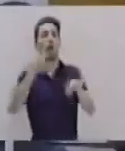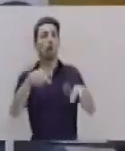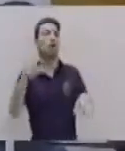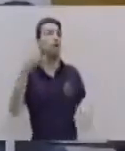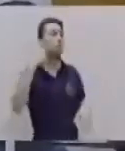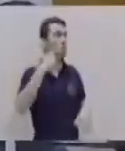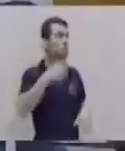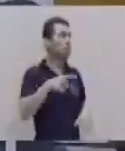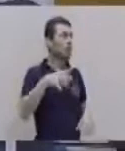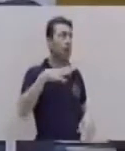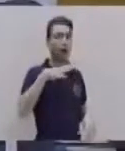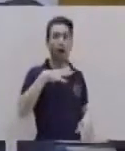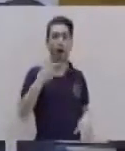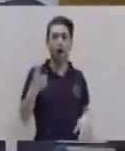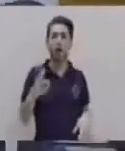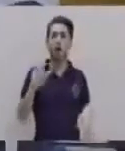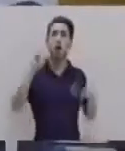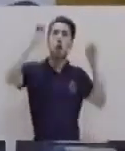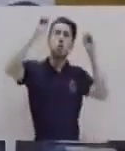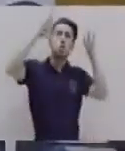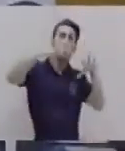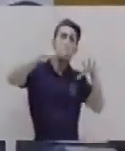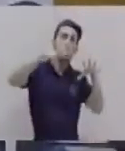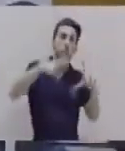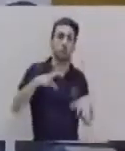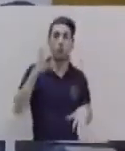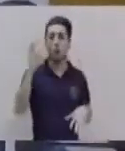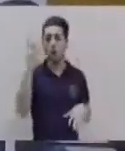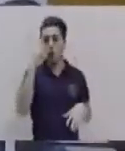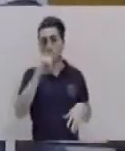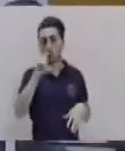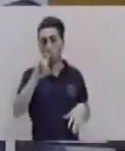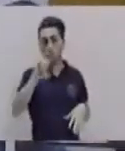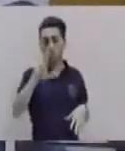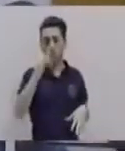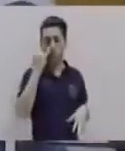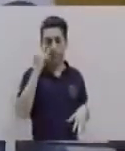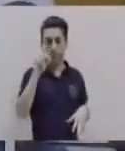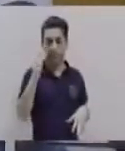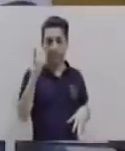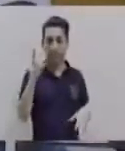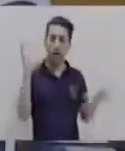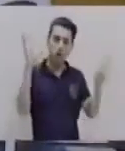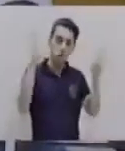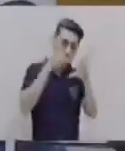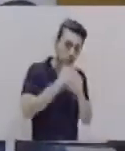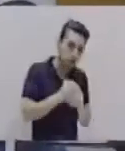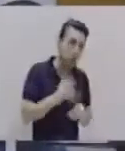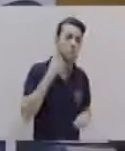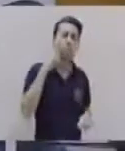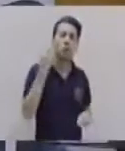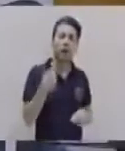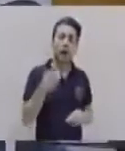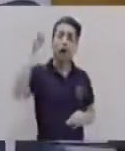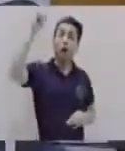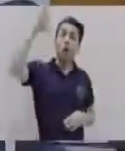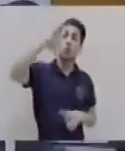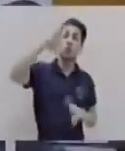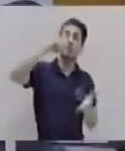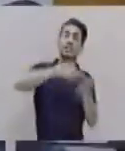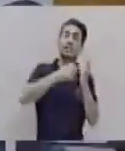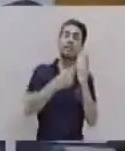Julieta podemos encontrar la luz y la oscuridad. Son dos símbolos importantes. La luz, que representa el